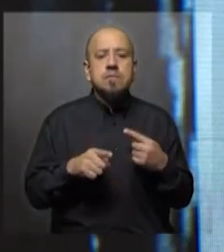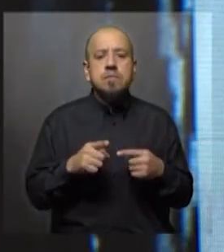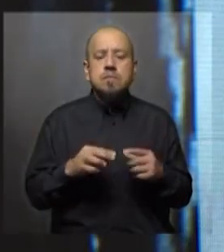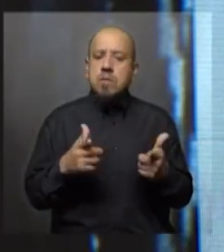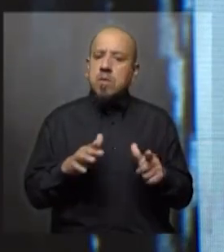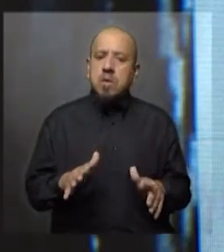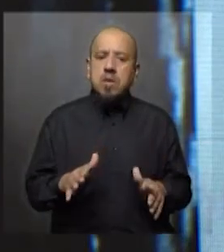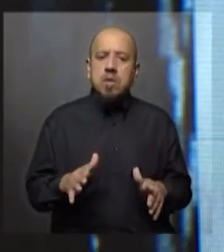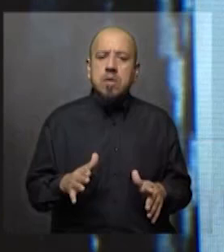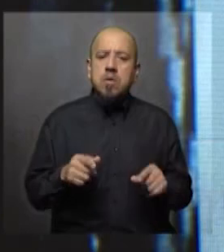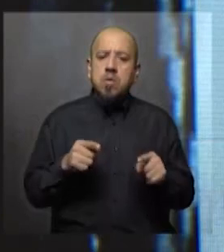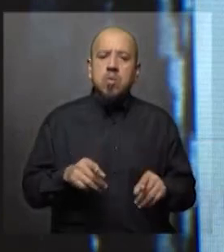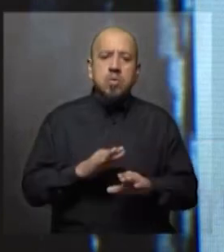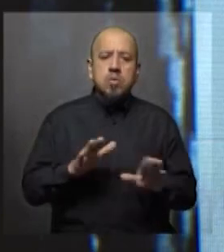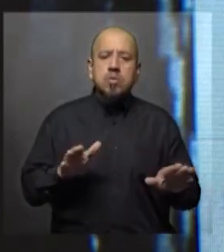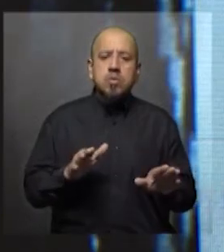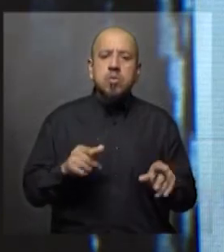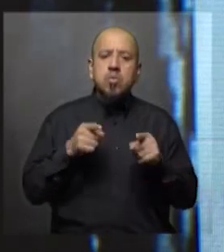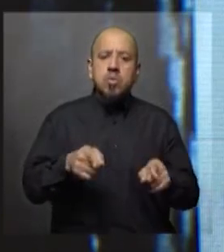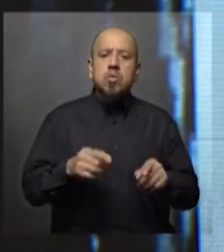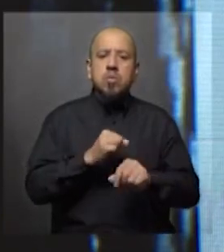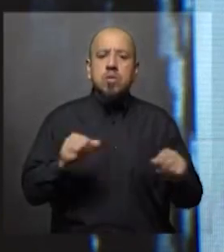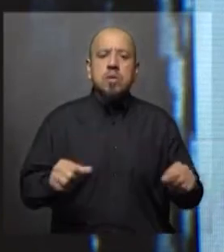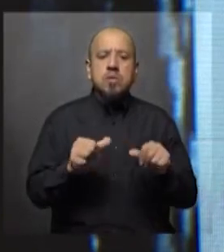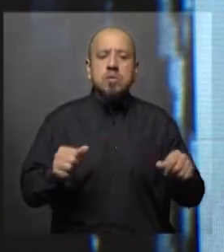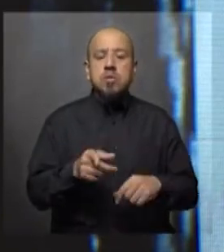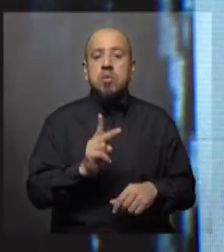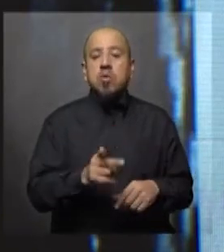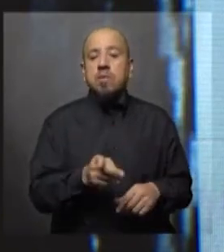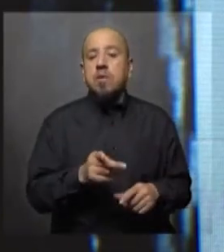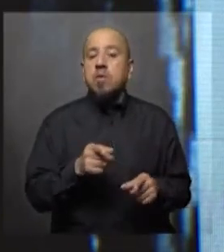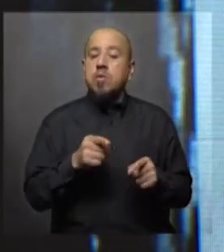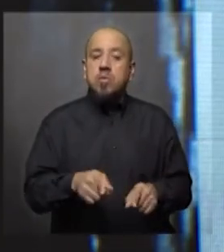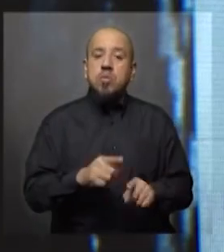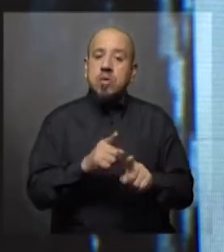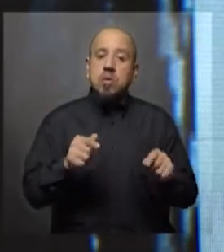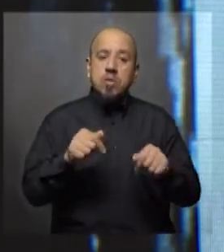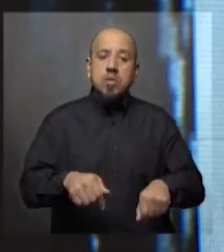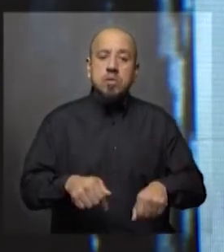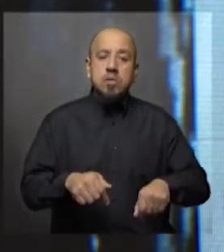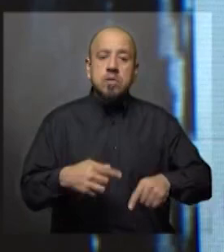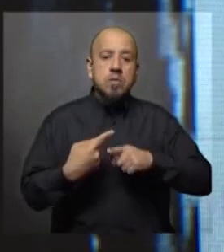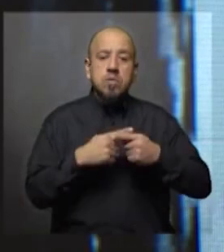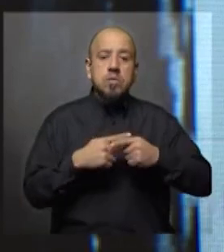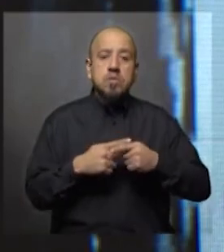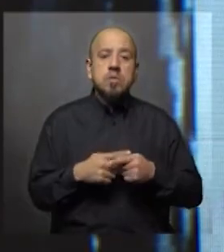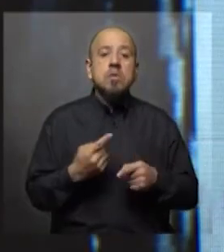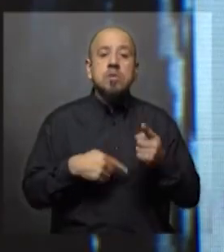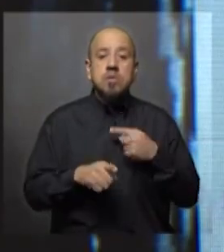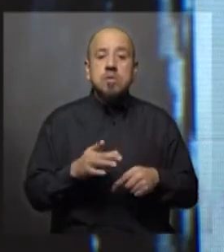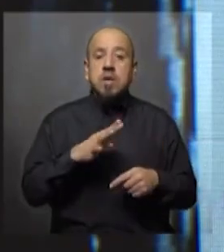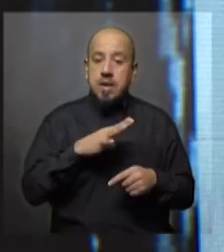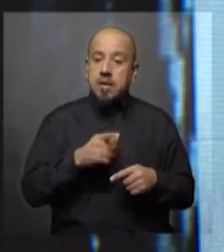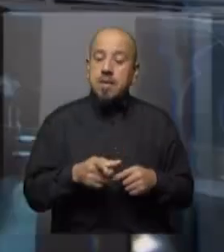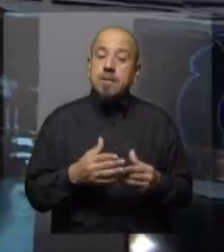de lugar esto ustedes no lo pueden hacer esto está prohibido no tienen lugar en esta discusión entonces ahí